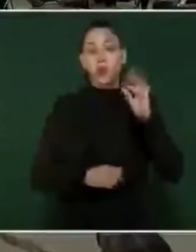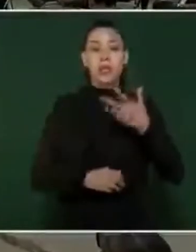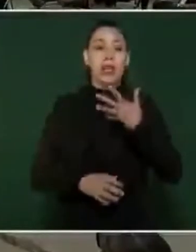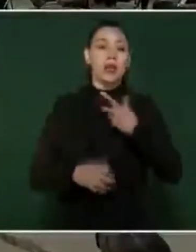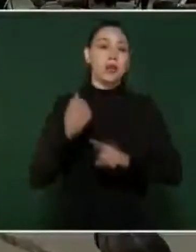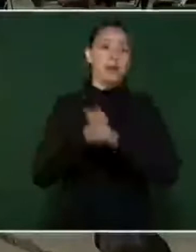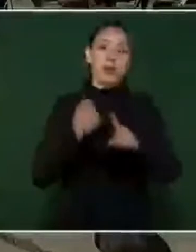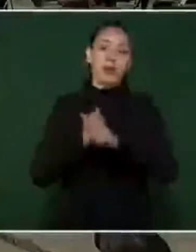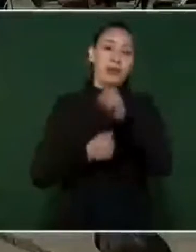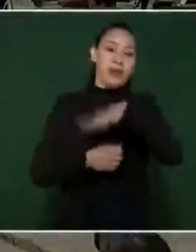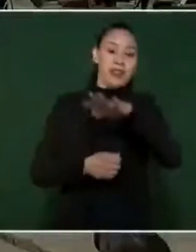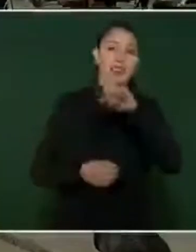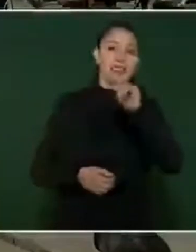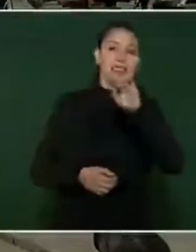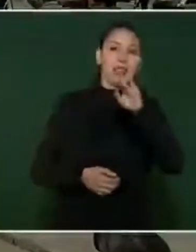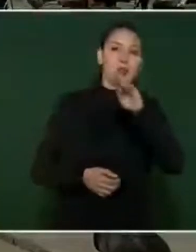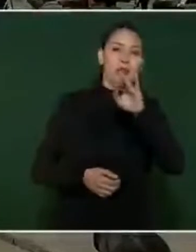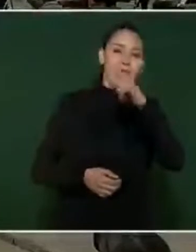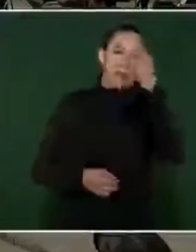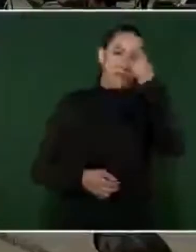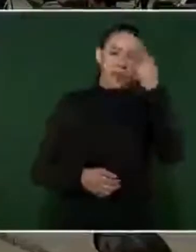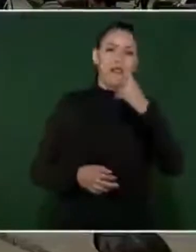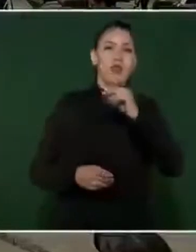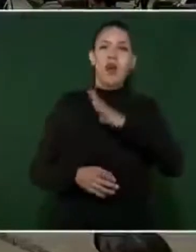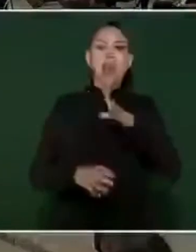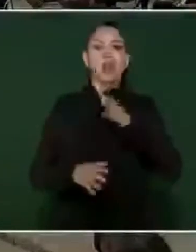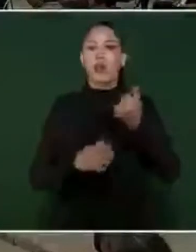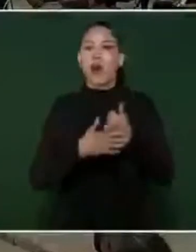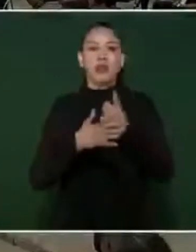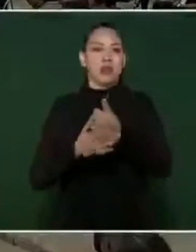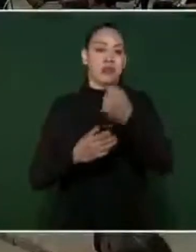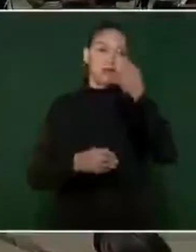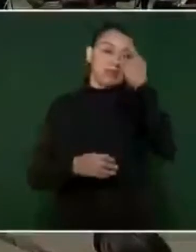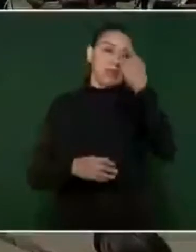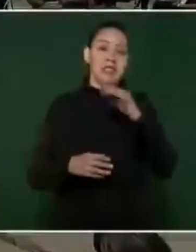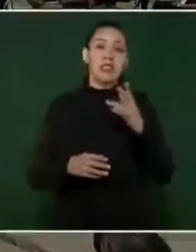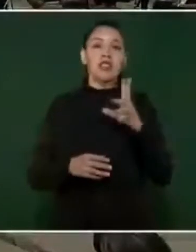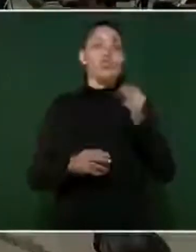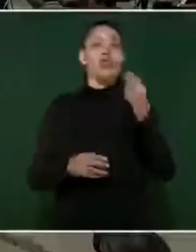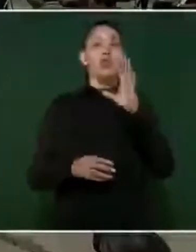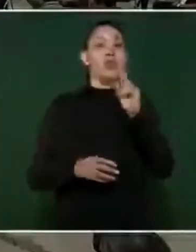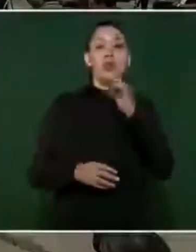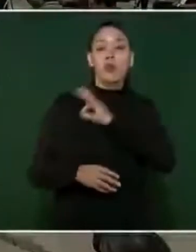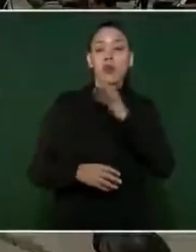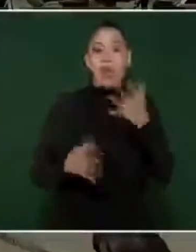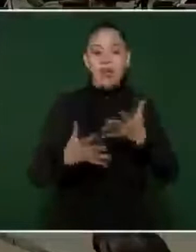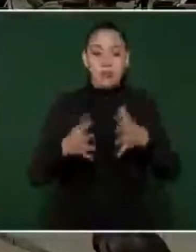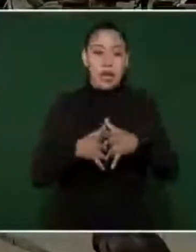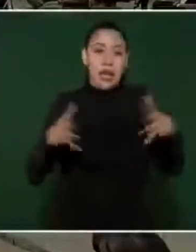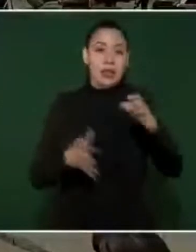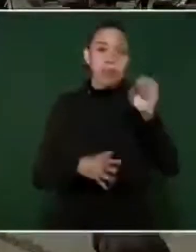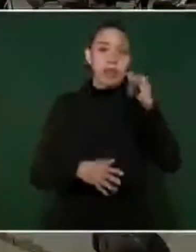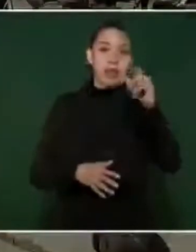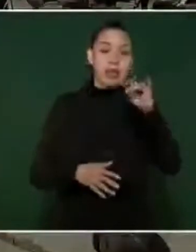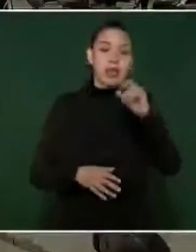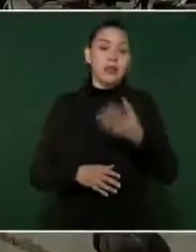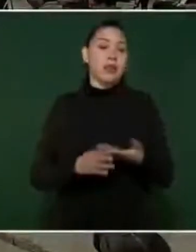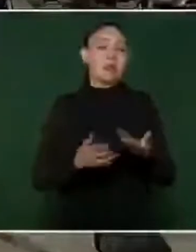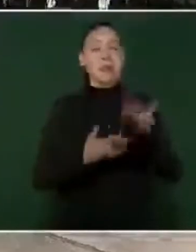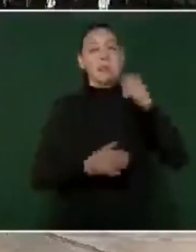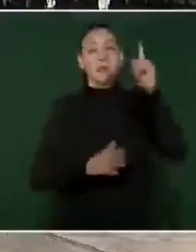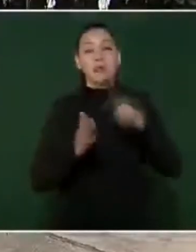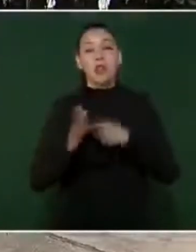donde se les ha imposibilitado la ampliación del ejido. Más de 40 años, desde 1981, están demandando esta